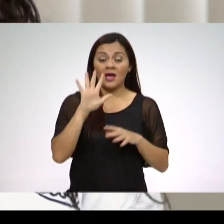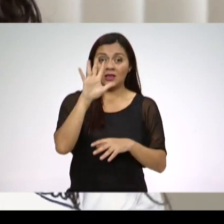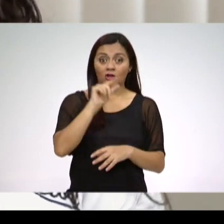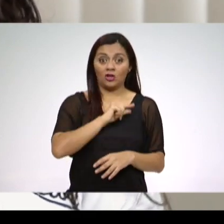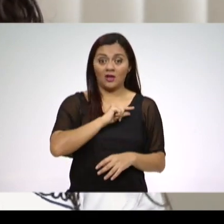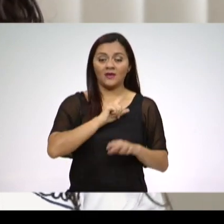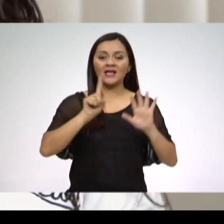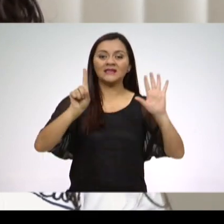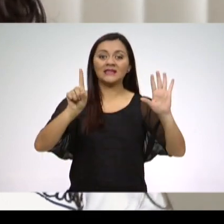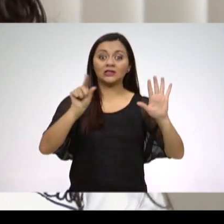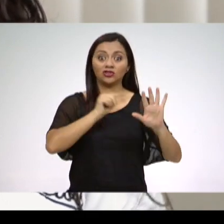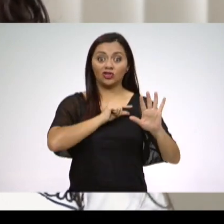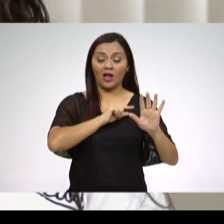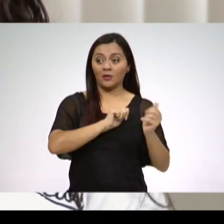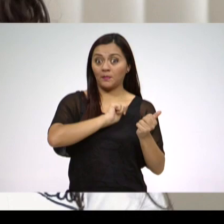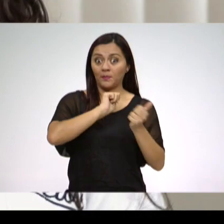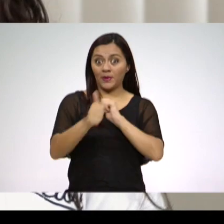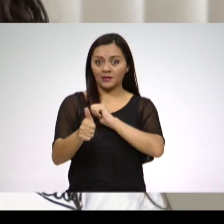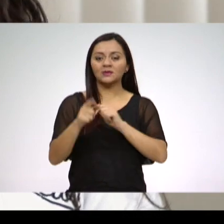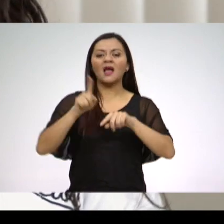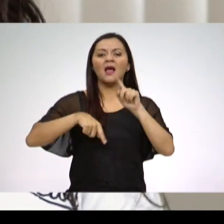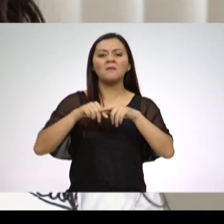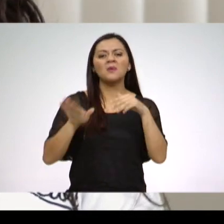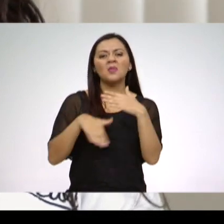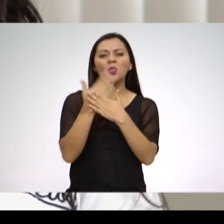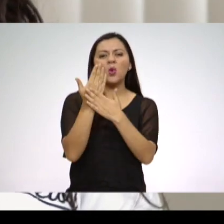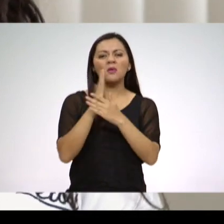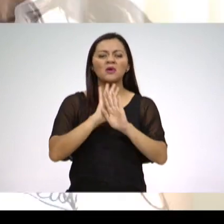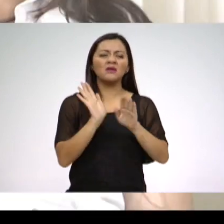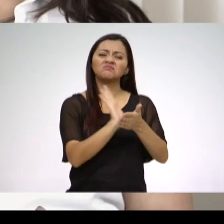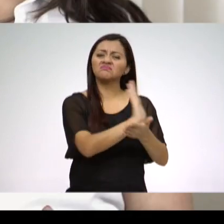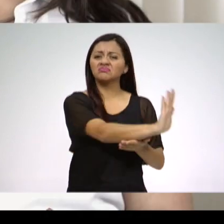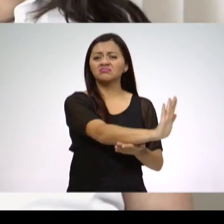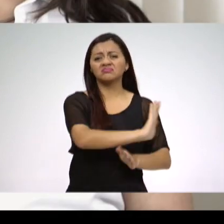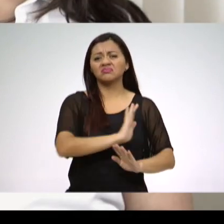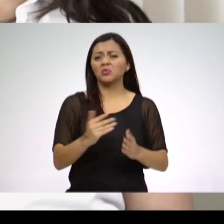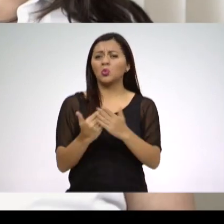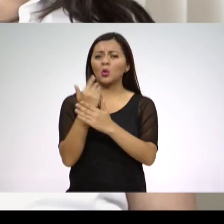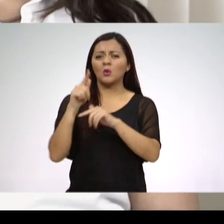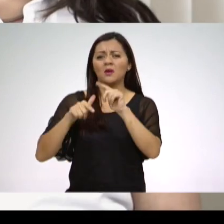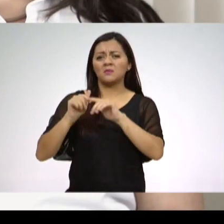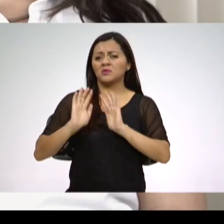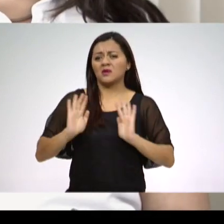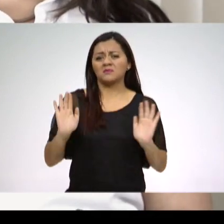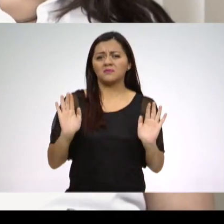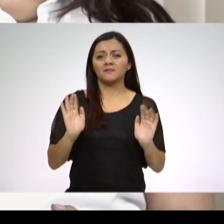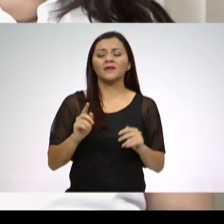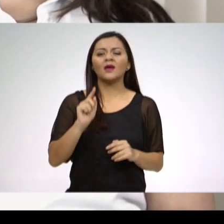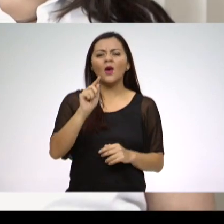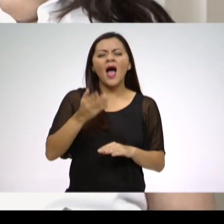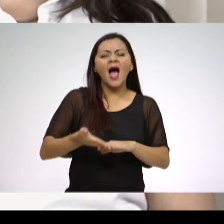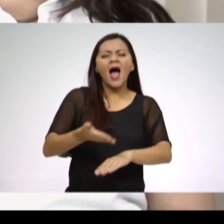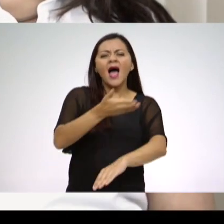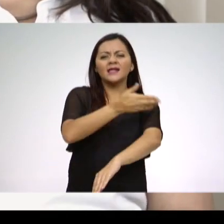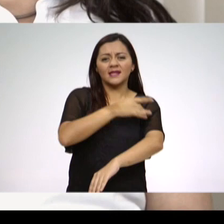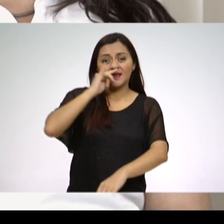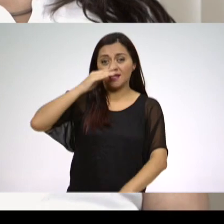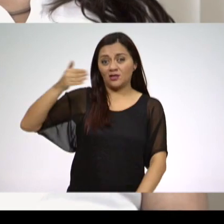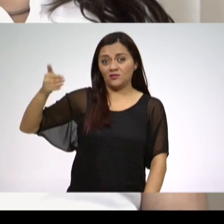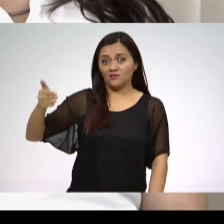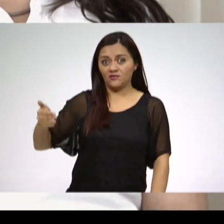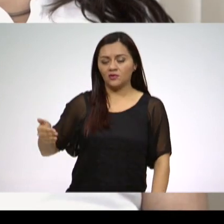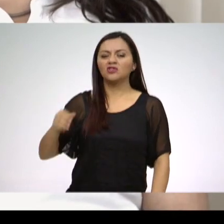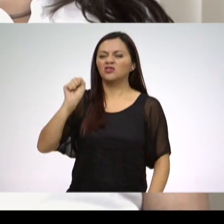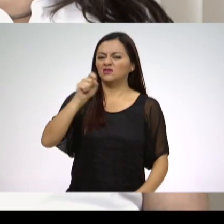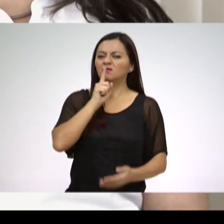encontré nuevos amigos y simplemente evité a esas personas. Tal vez en algún punto, cuando era más niño, sí trataron de bullearme